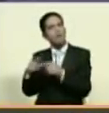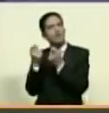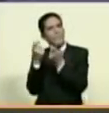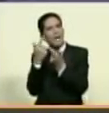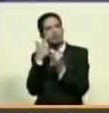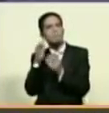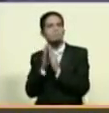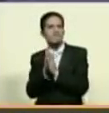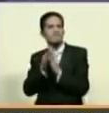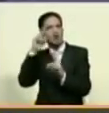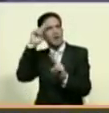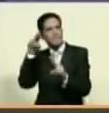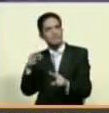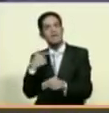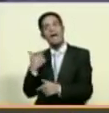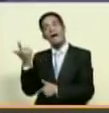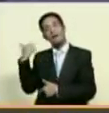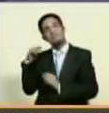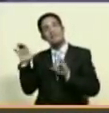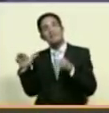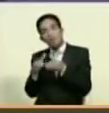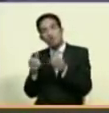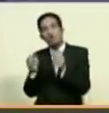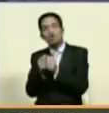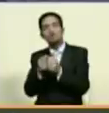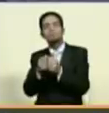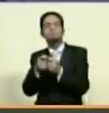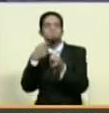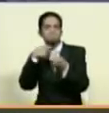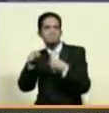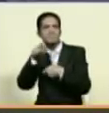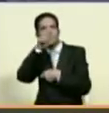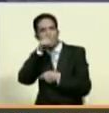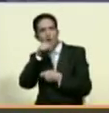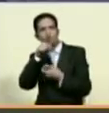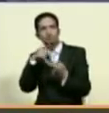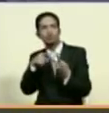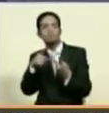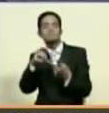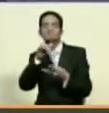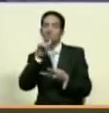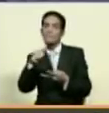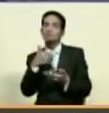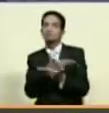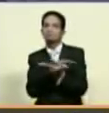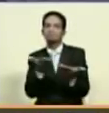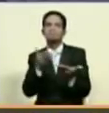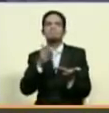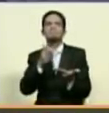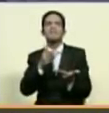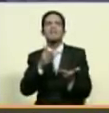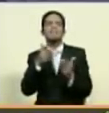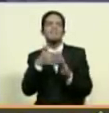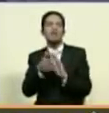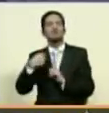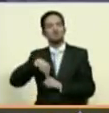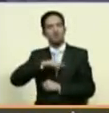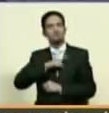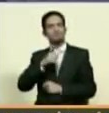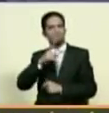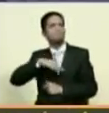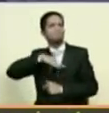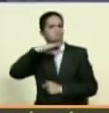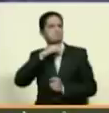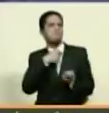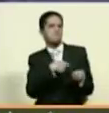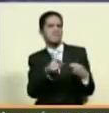algunas reuniones el día de ayer con el sector avícola, en donde ya los datos dan a conocer que estaríamos en la capacidad incluso